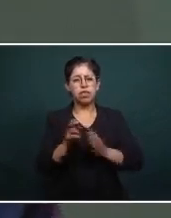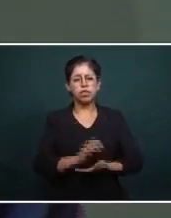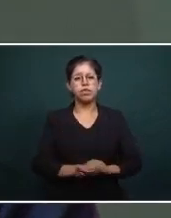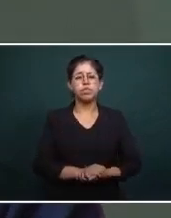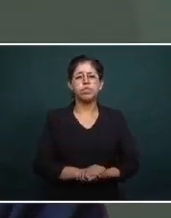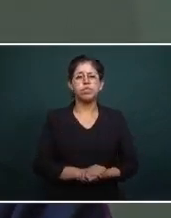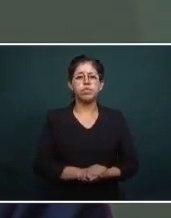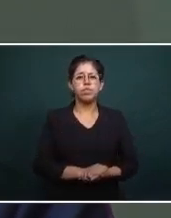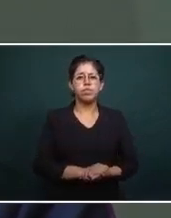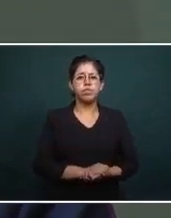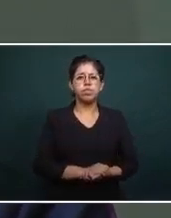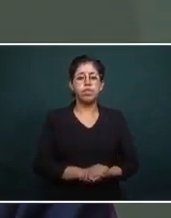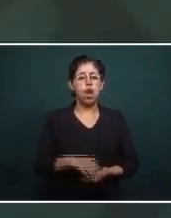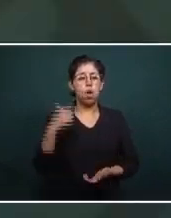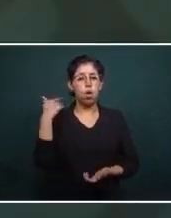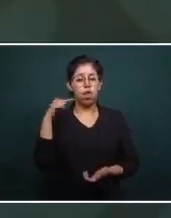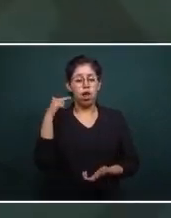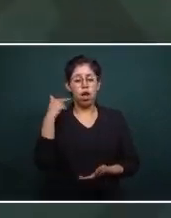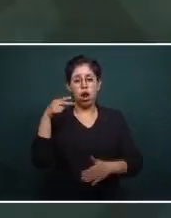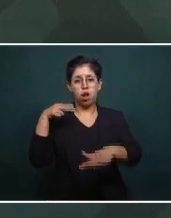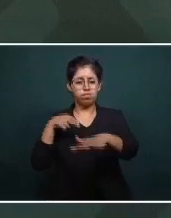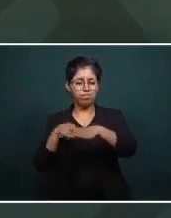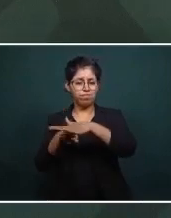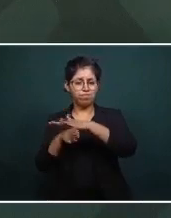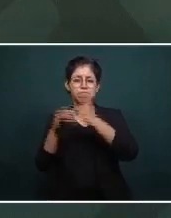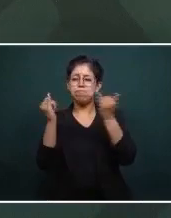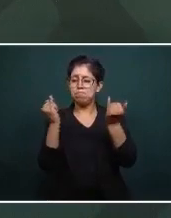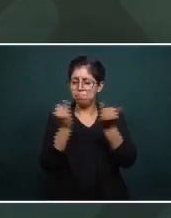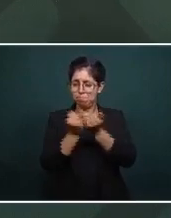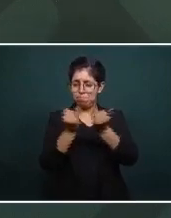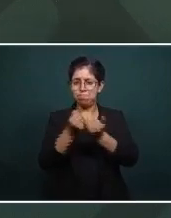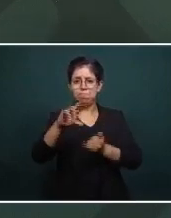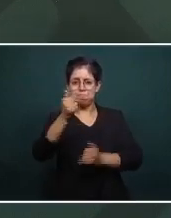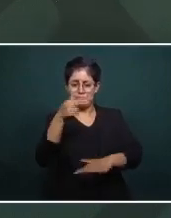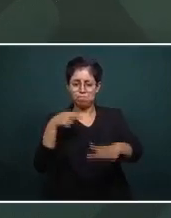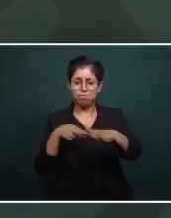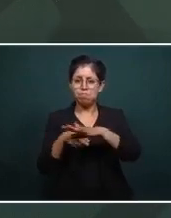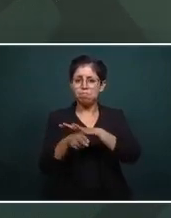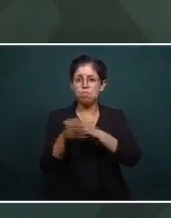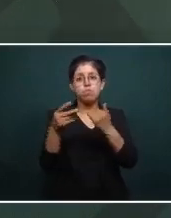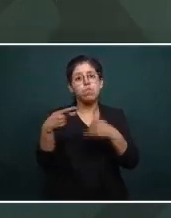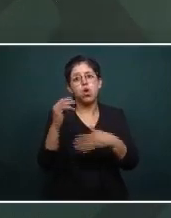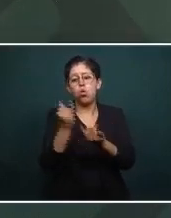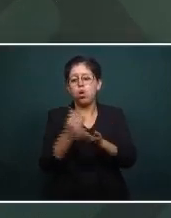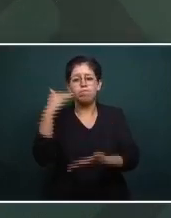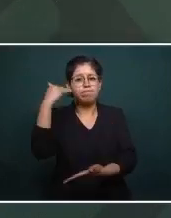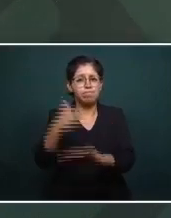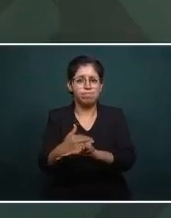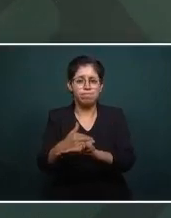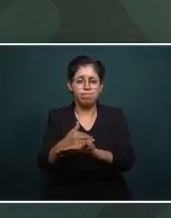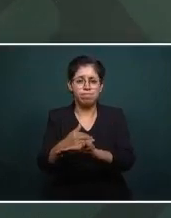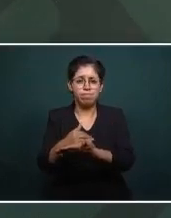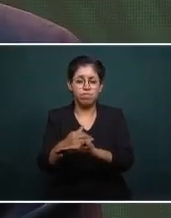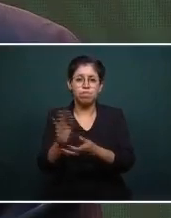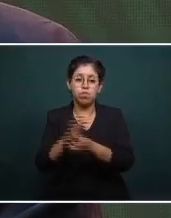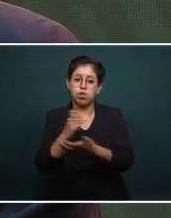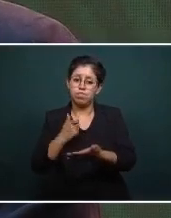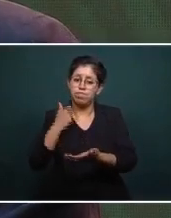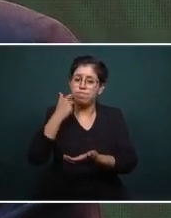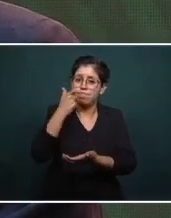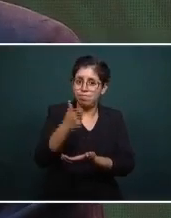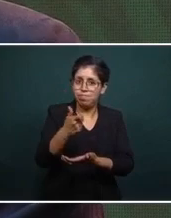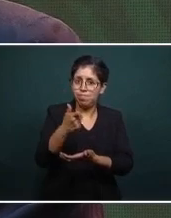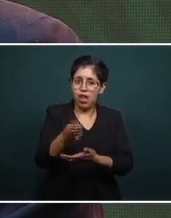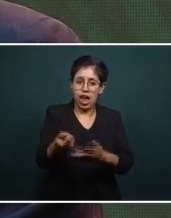conurbada de Guadalajara, ahí se tomó la decisión de invertir